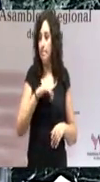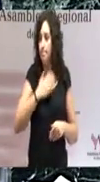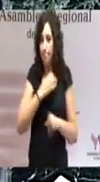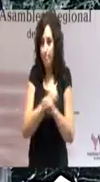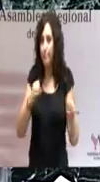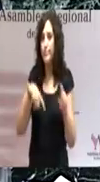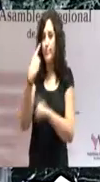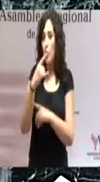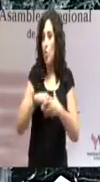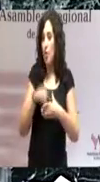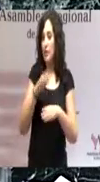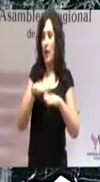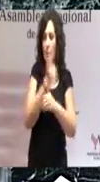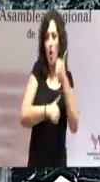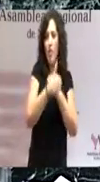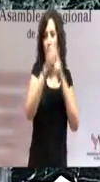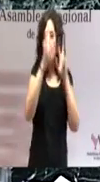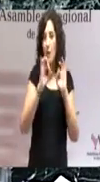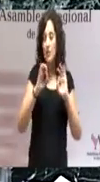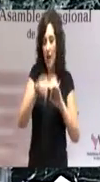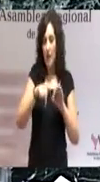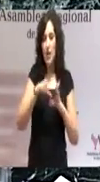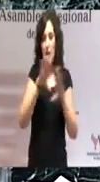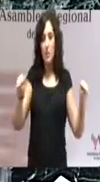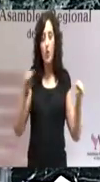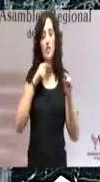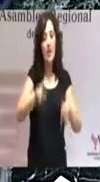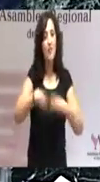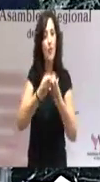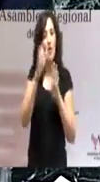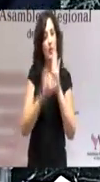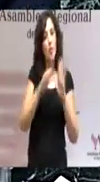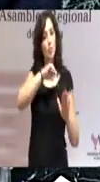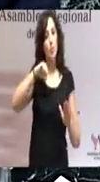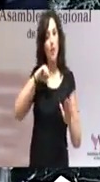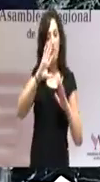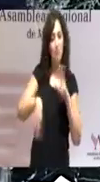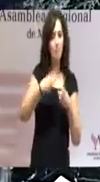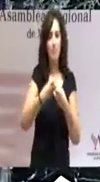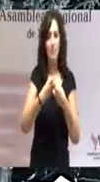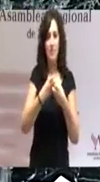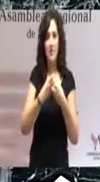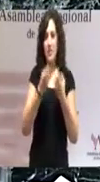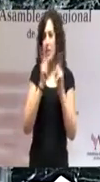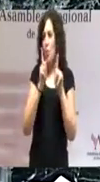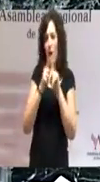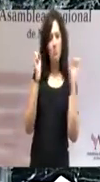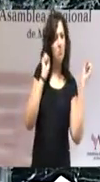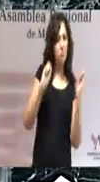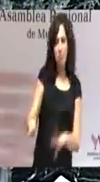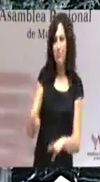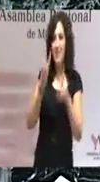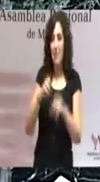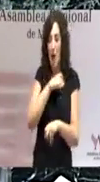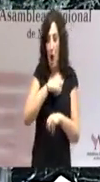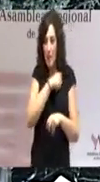nuestra prioridad para que conste en esta Asamblea es la reforma del Estatuto de Autonomía. Renunciamos a cualquier comisión que no sea